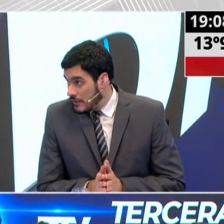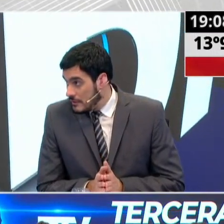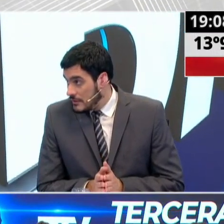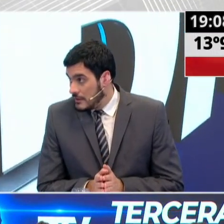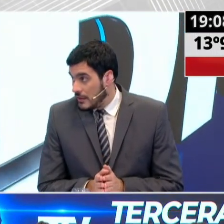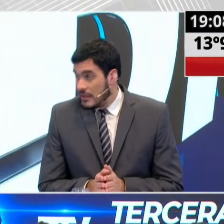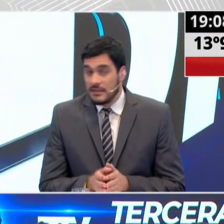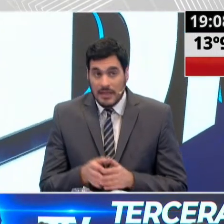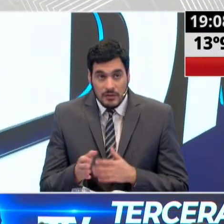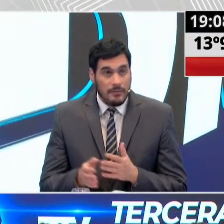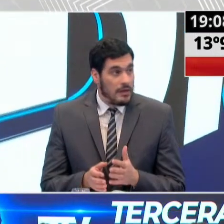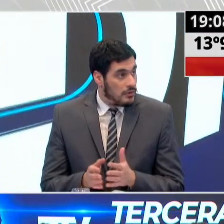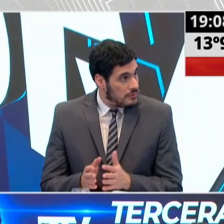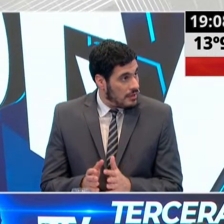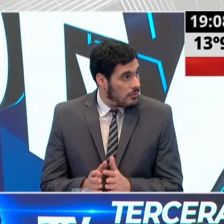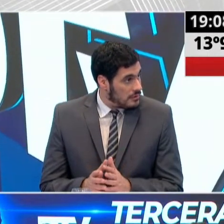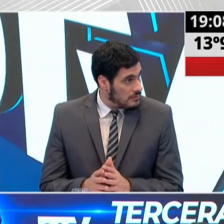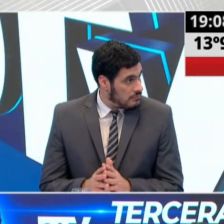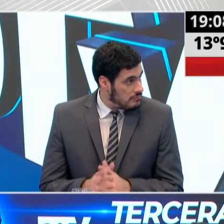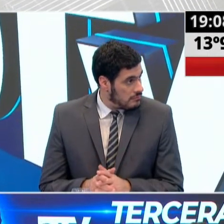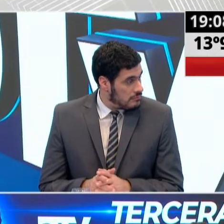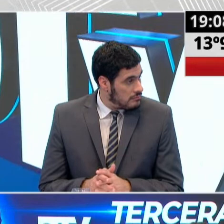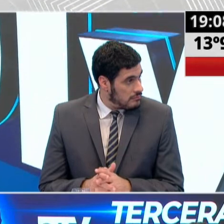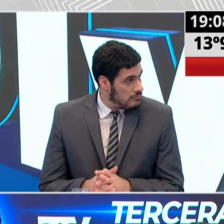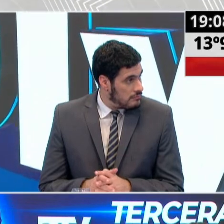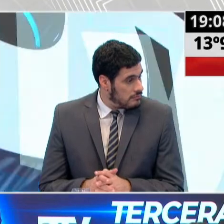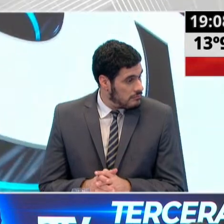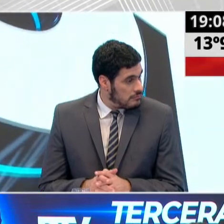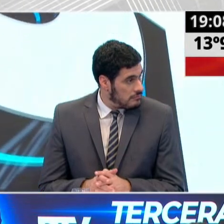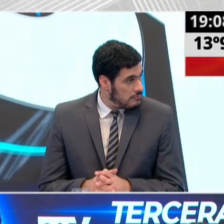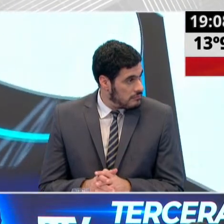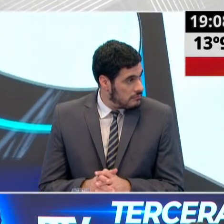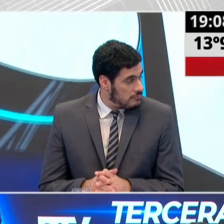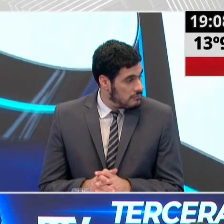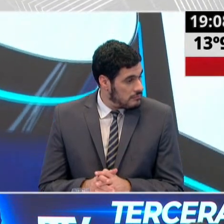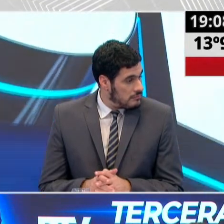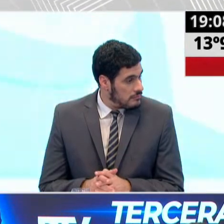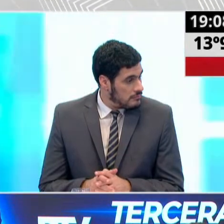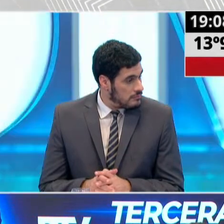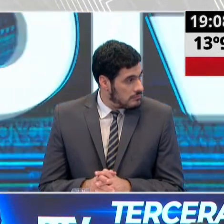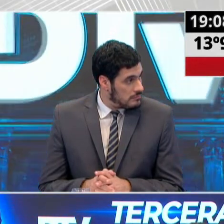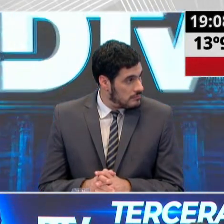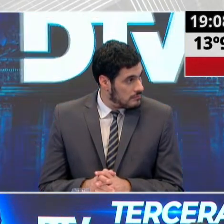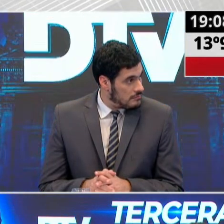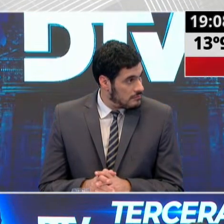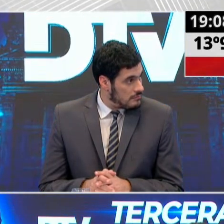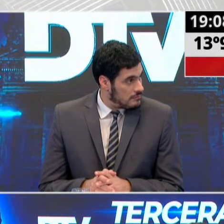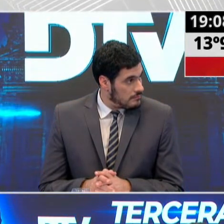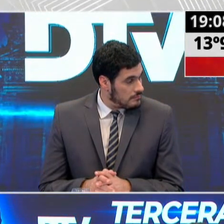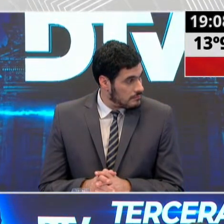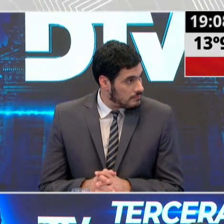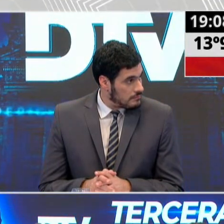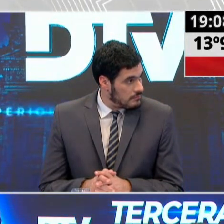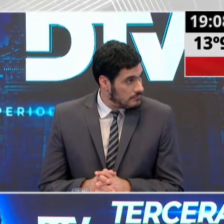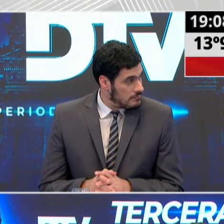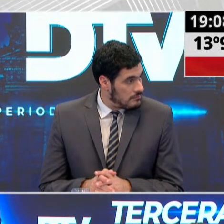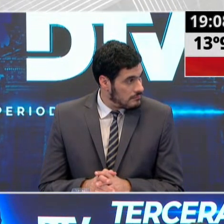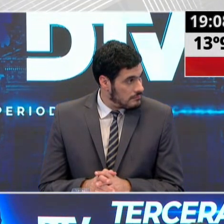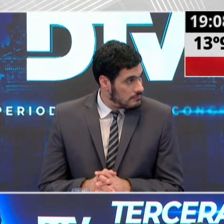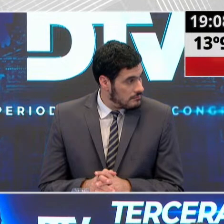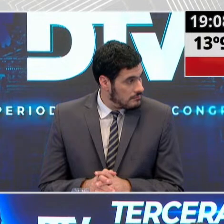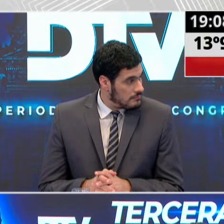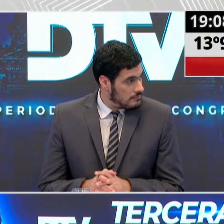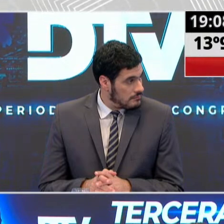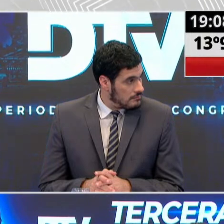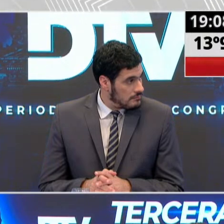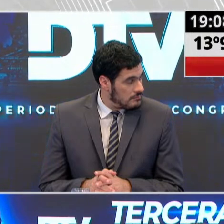propia. Y en el Senado también, con 3-4... Mi duda es, ¿esos 10-12 diputados se sostienen en el tiempo? En